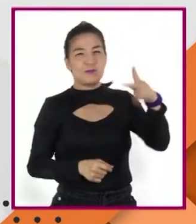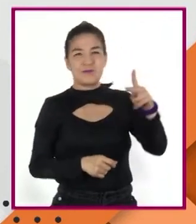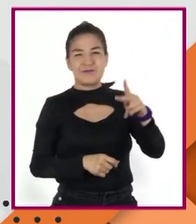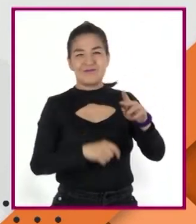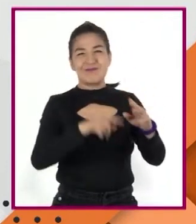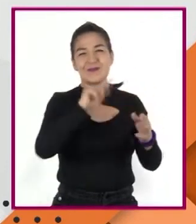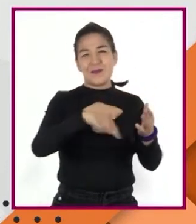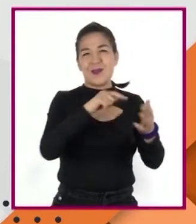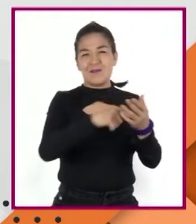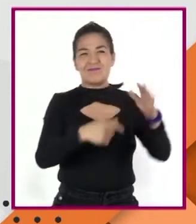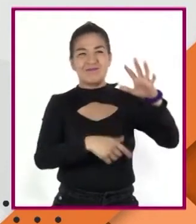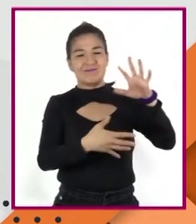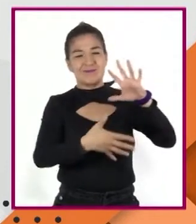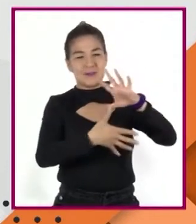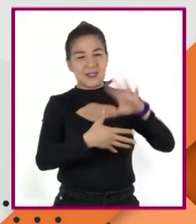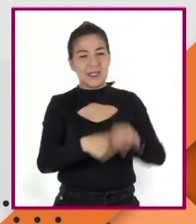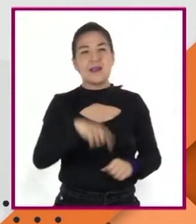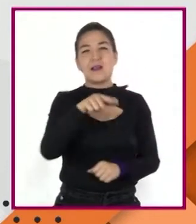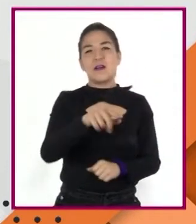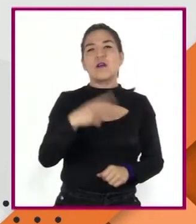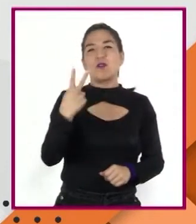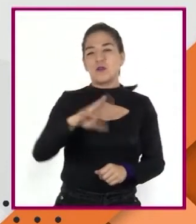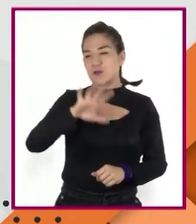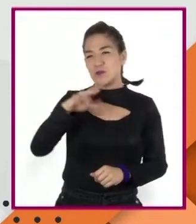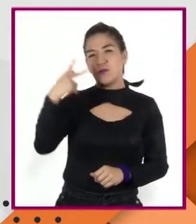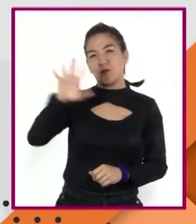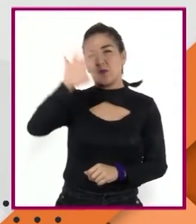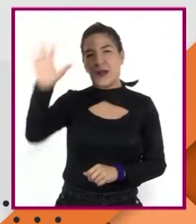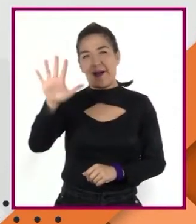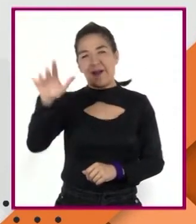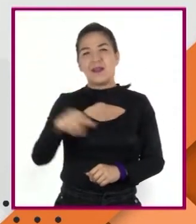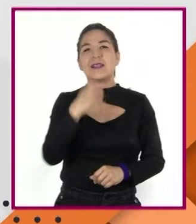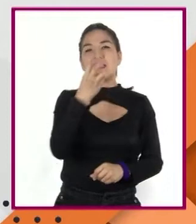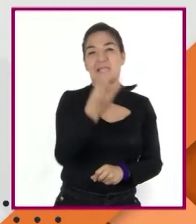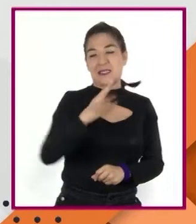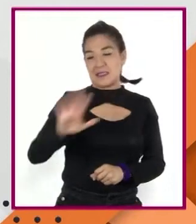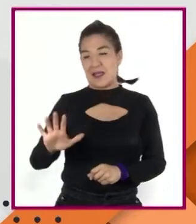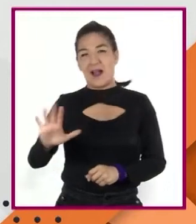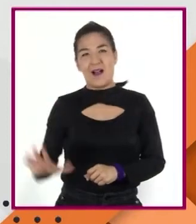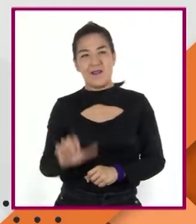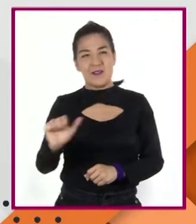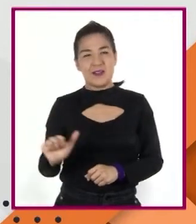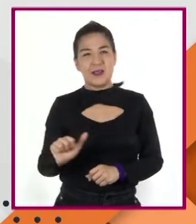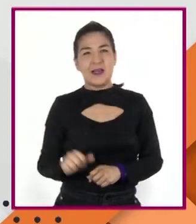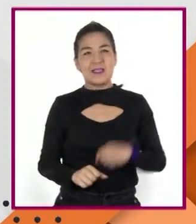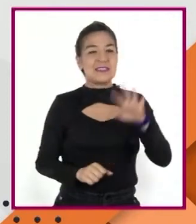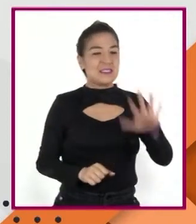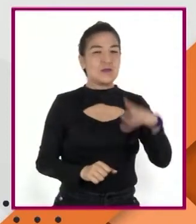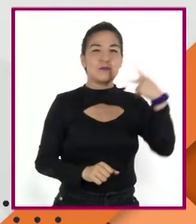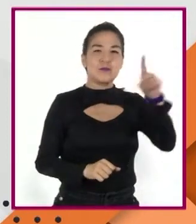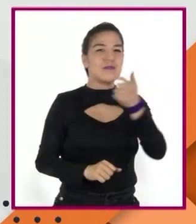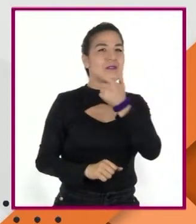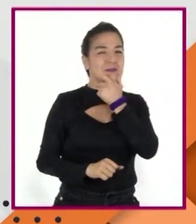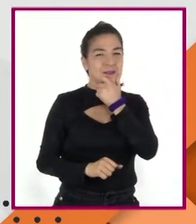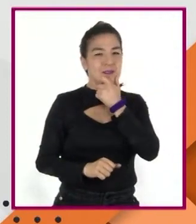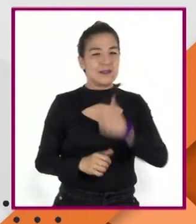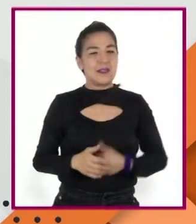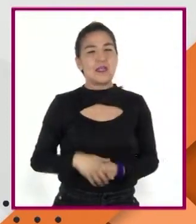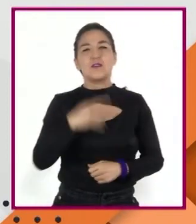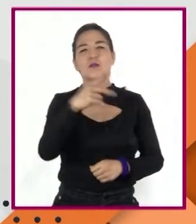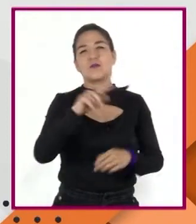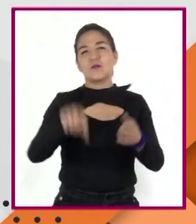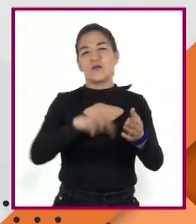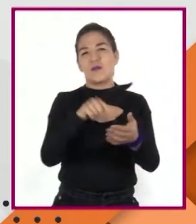Medio Oriente, 2 del Sudeste Asiático, 3 de África, 5 de la Comunidad Británica y las